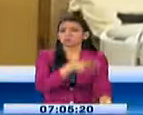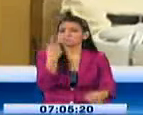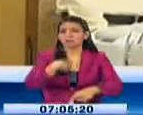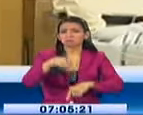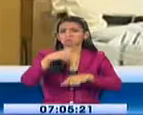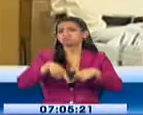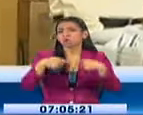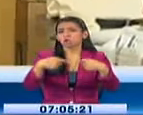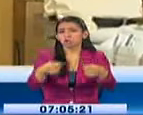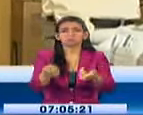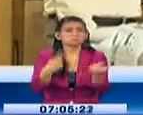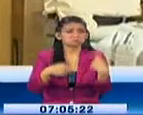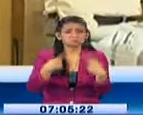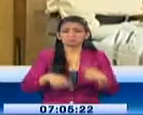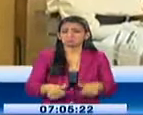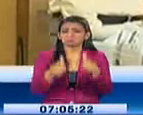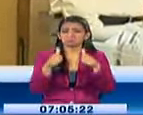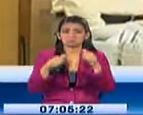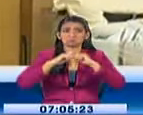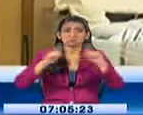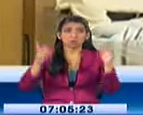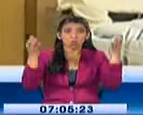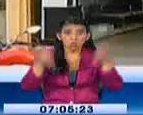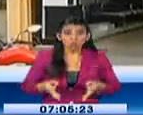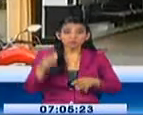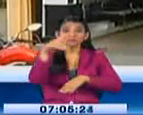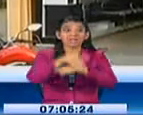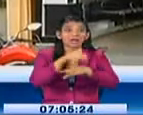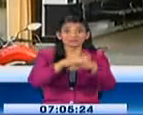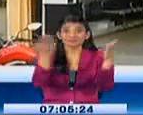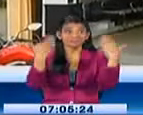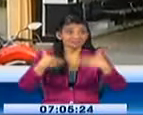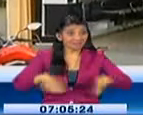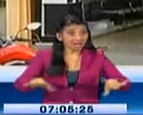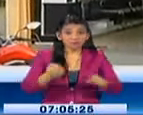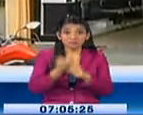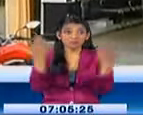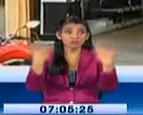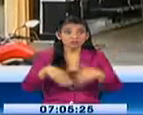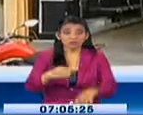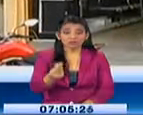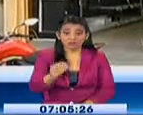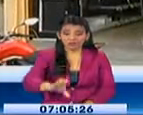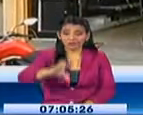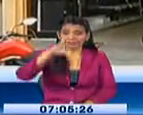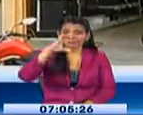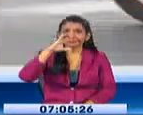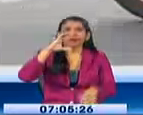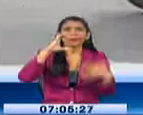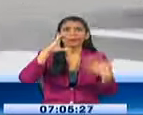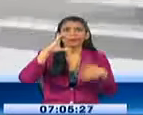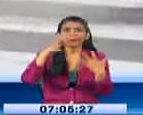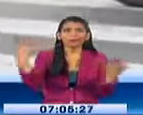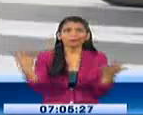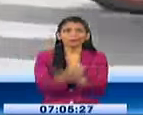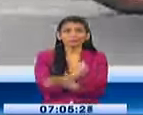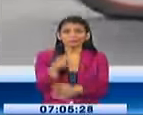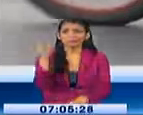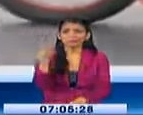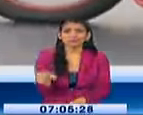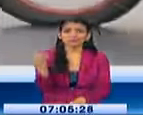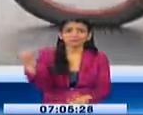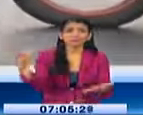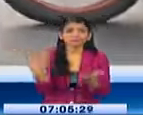venta, pero sin embargo no imaginaron que al final de la tarde esa recaudación iría a parar a los bolsillos de los amigos de lo